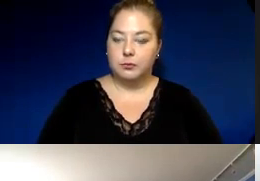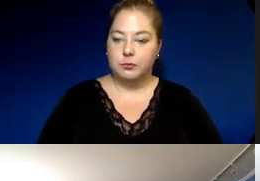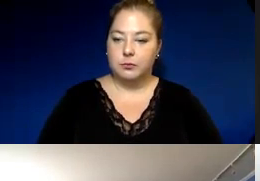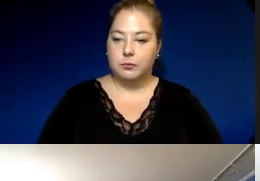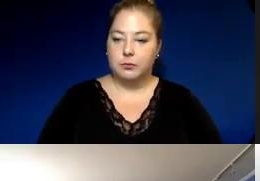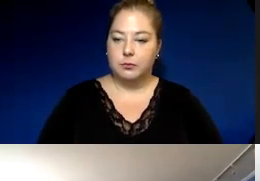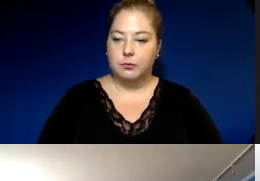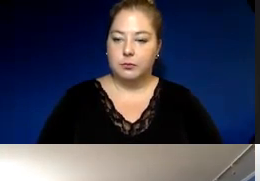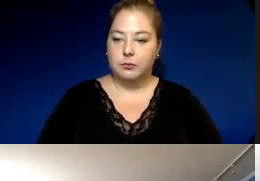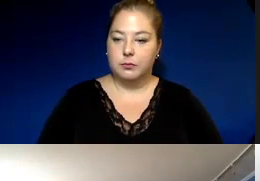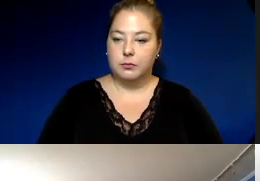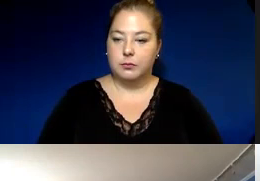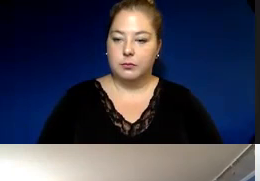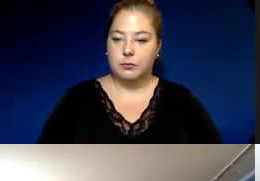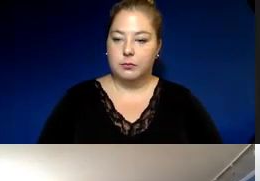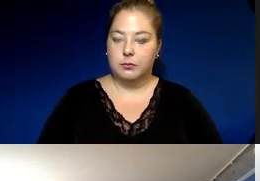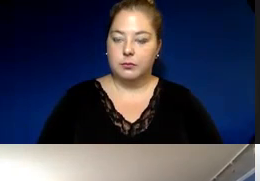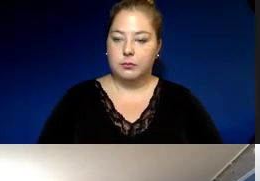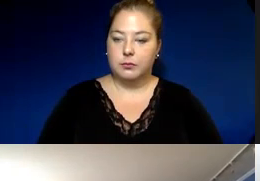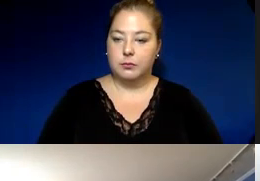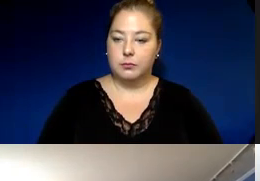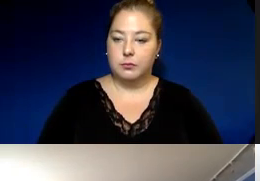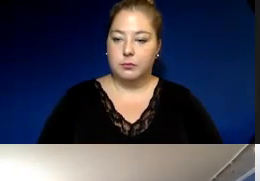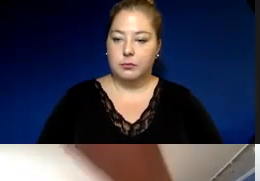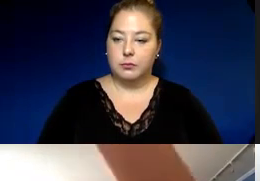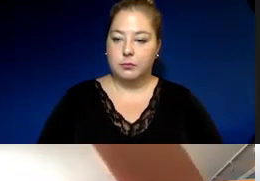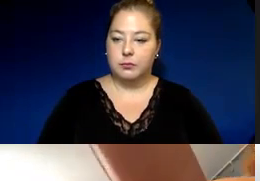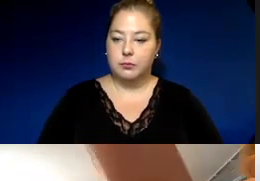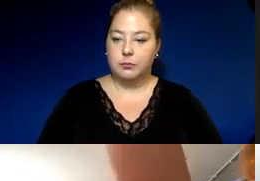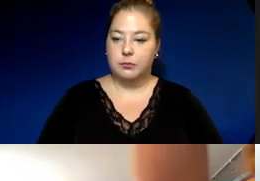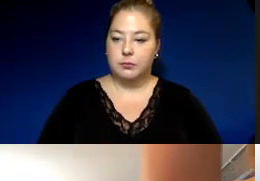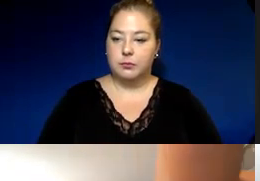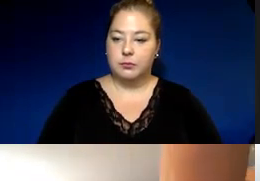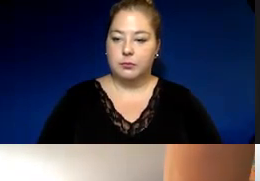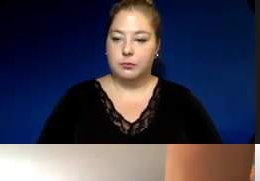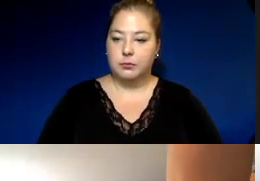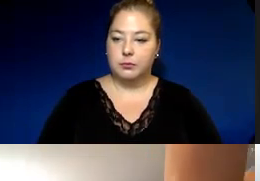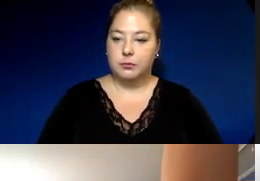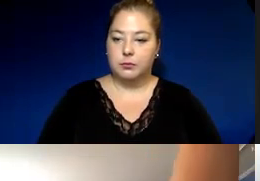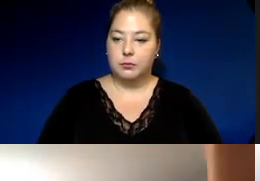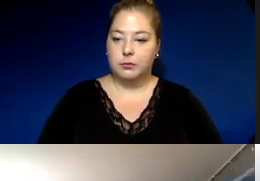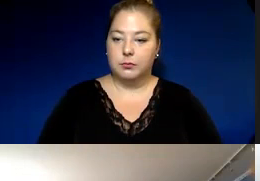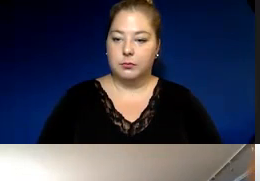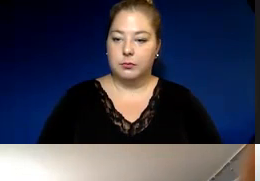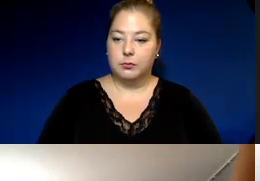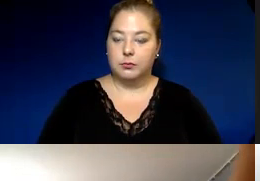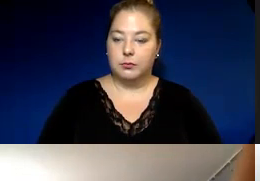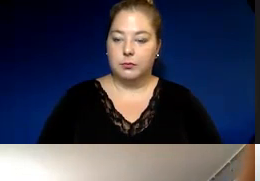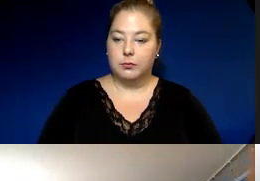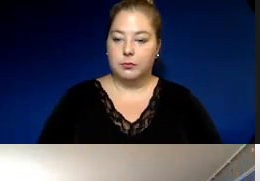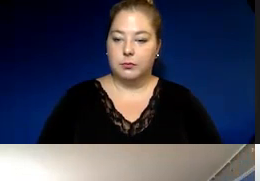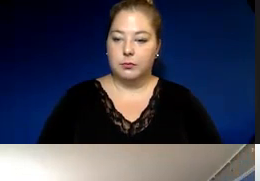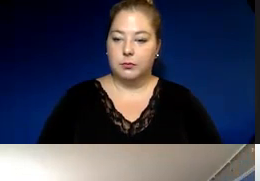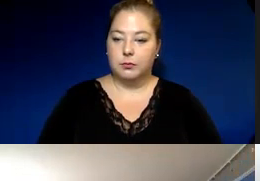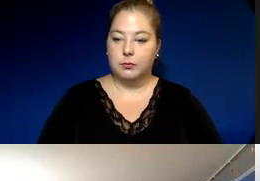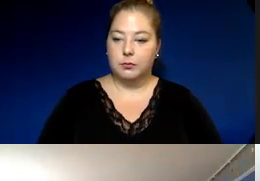eso también. Ese será el flujo de hoy. Y vamos a empezar con el senador Maguire y luego con el